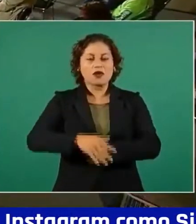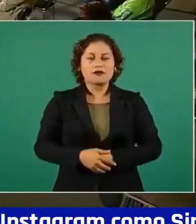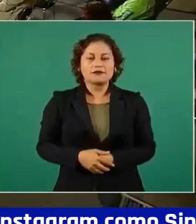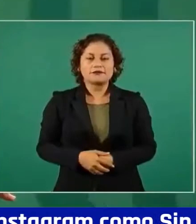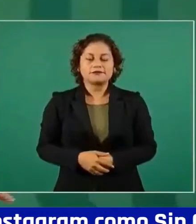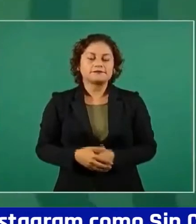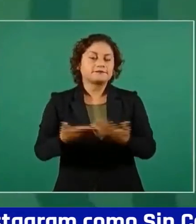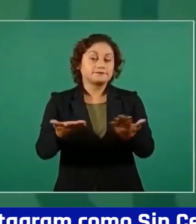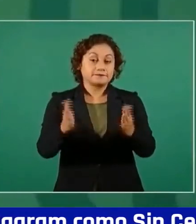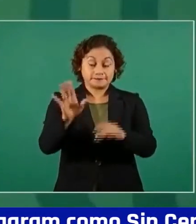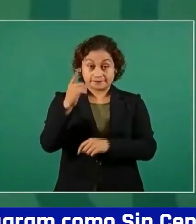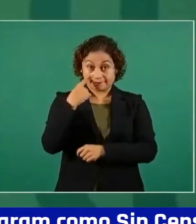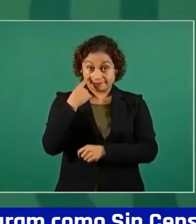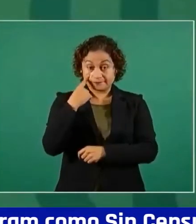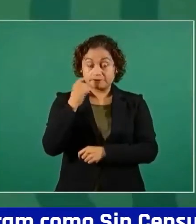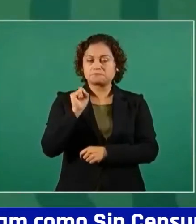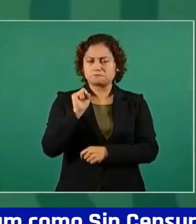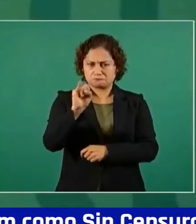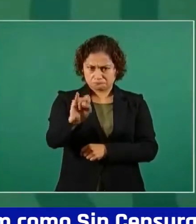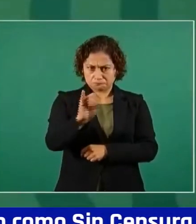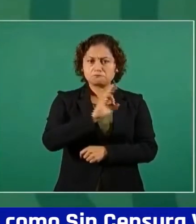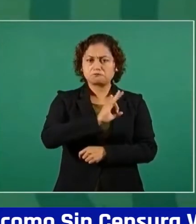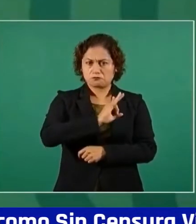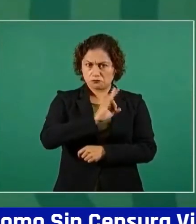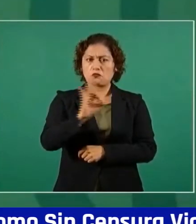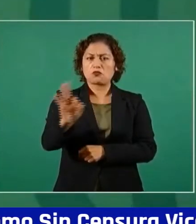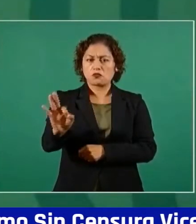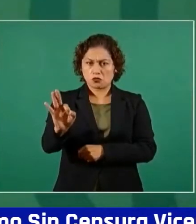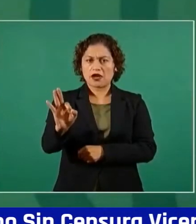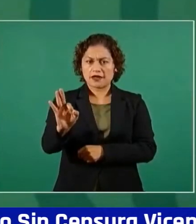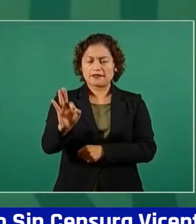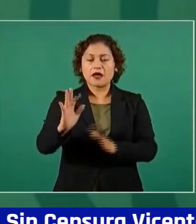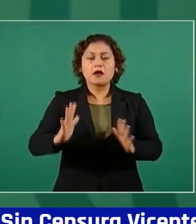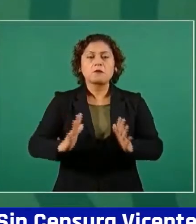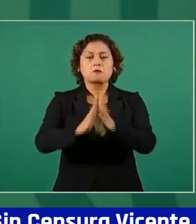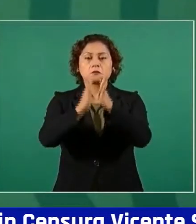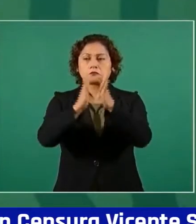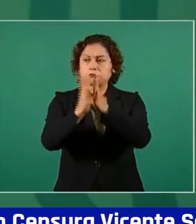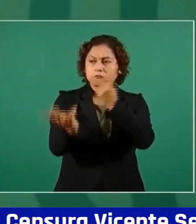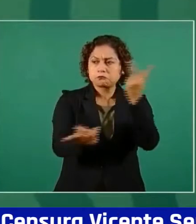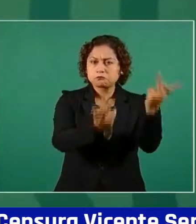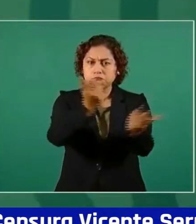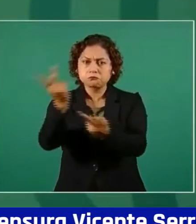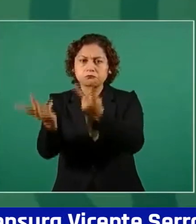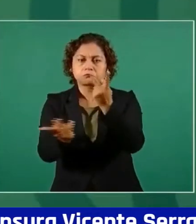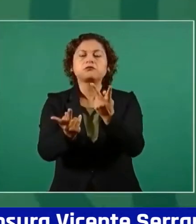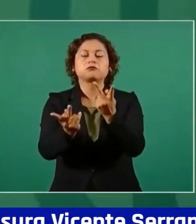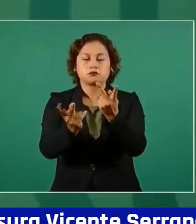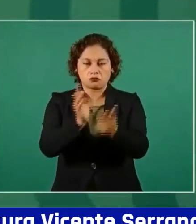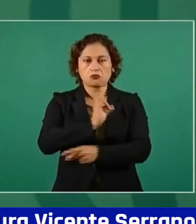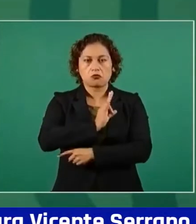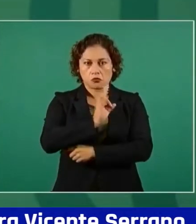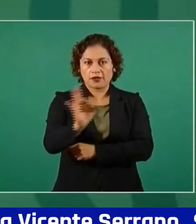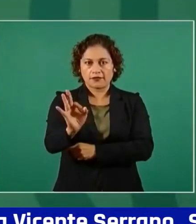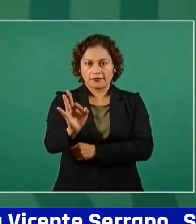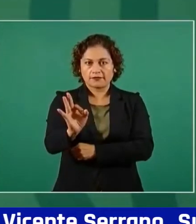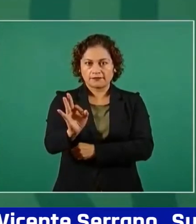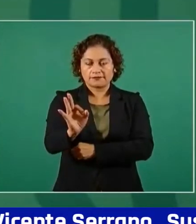se puede llevar a cabo la consulta para la revocación del mandato.